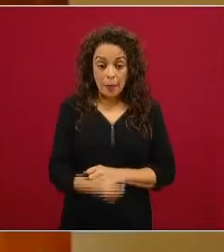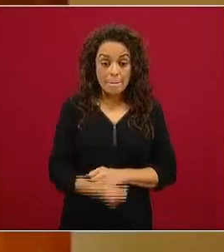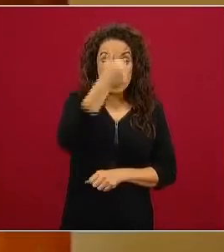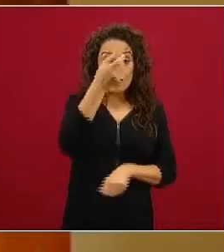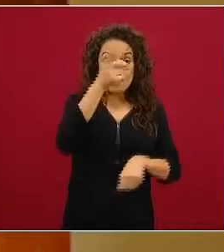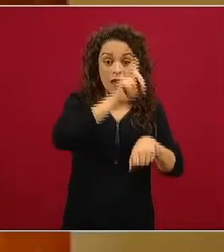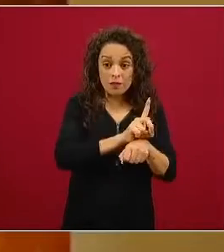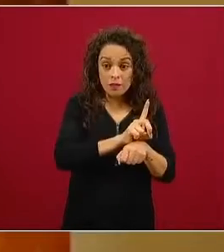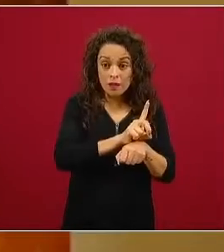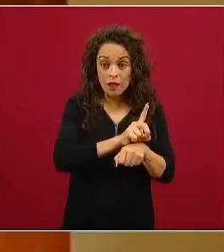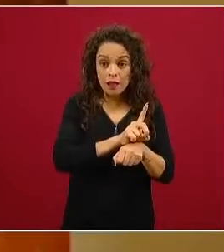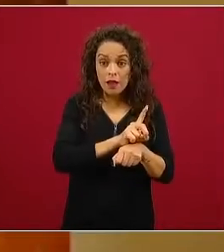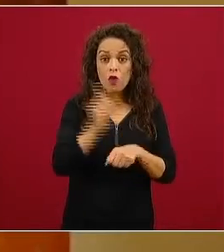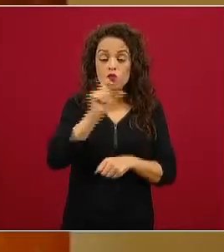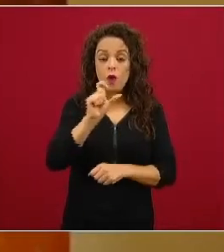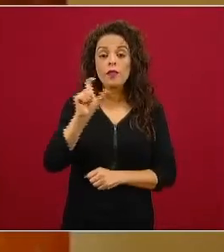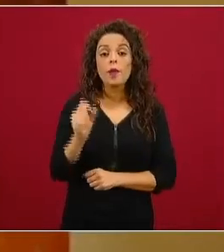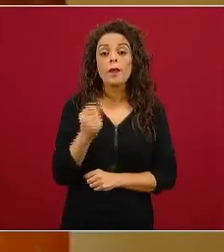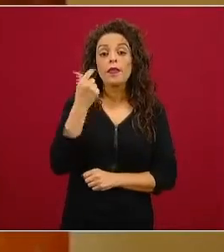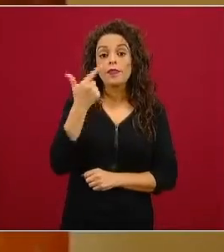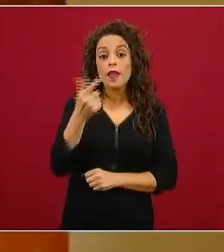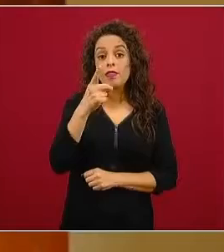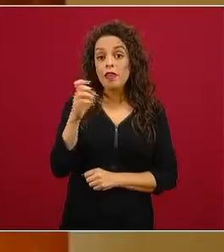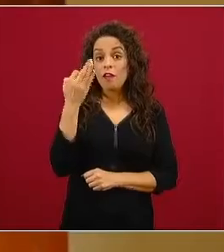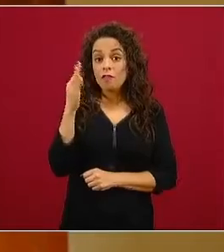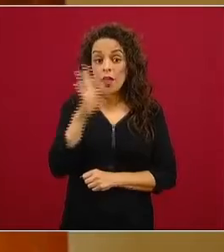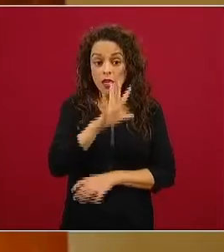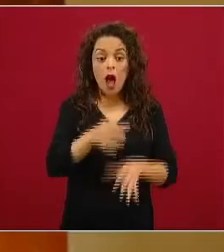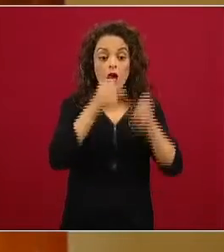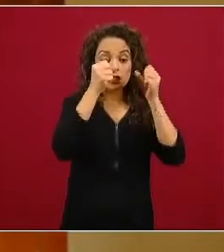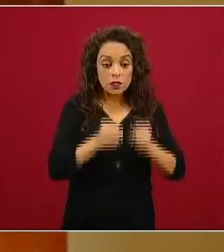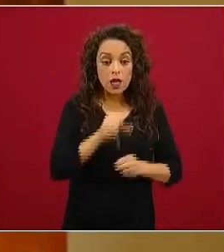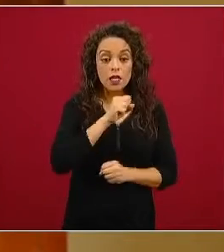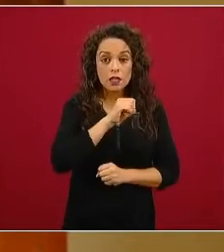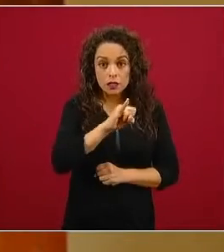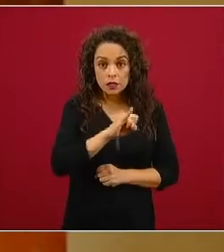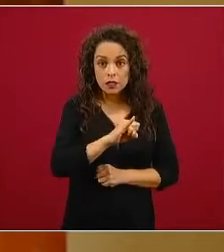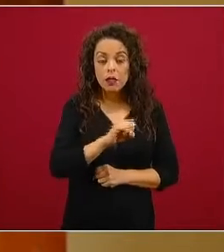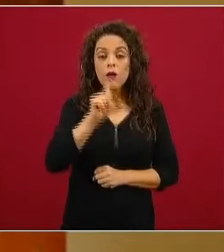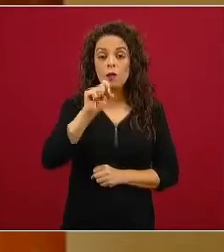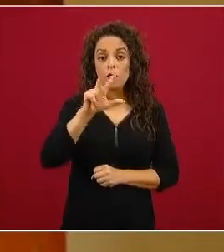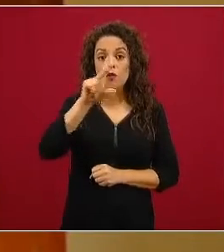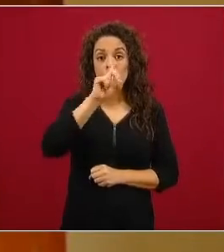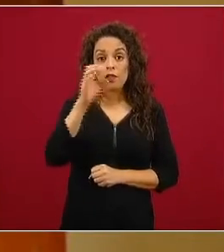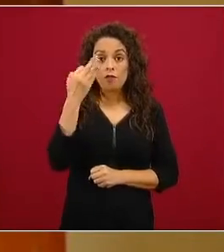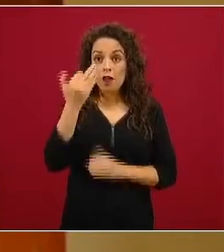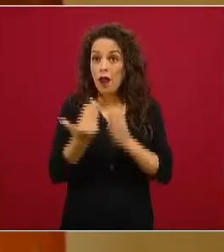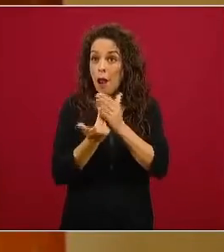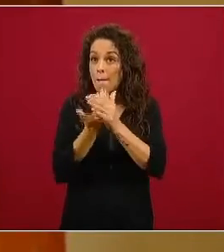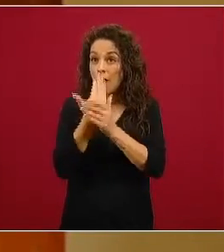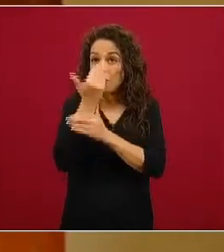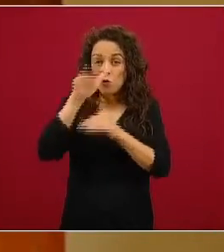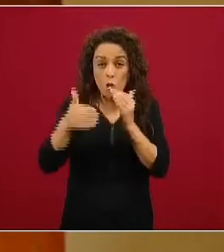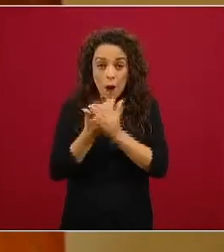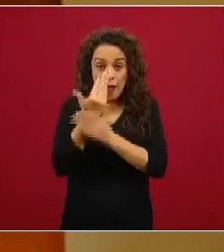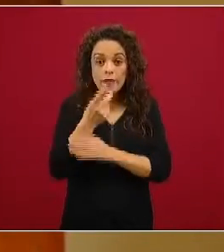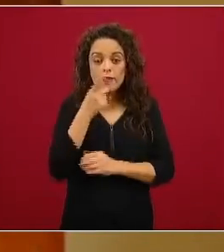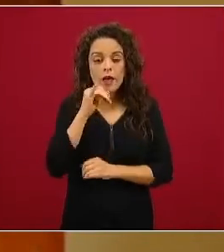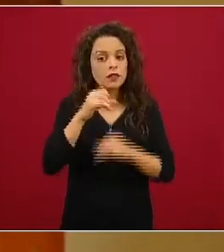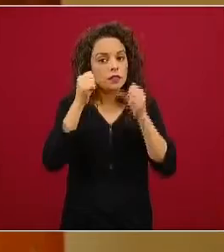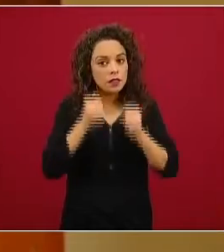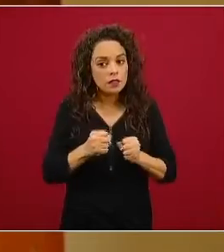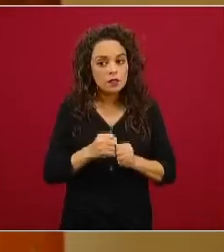un poco la simplificación argumental cuando su referencia es la suma de